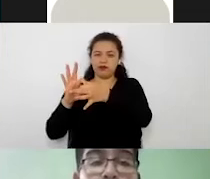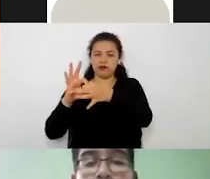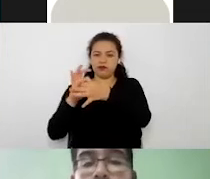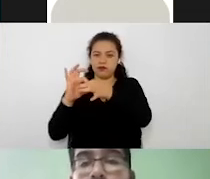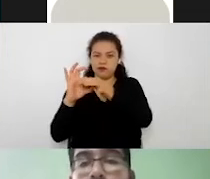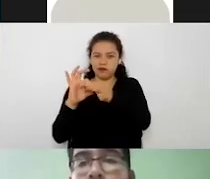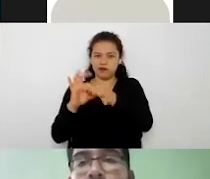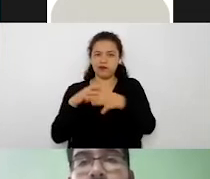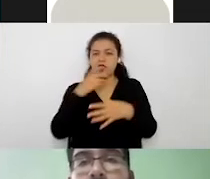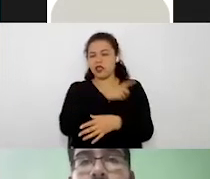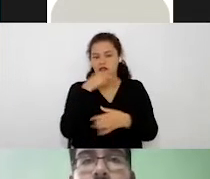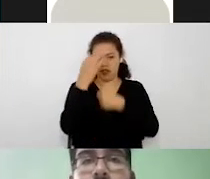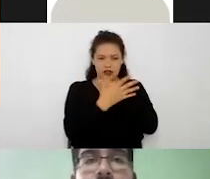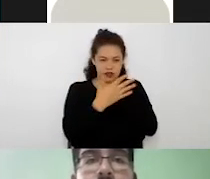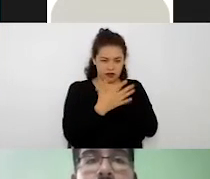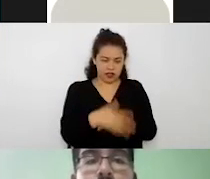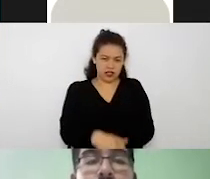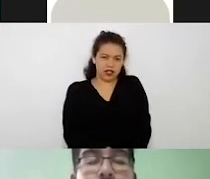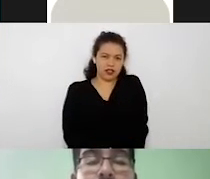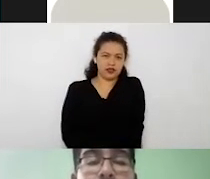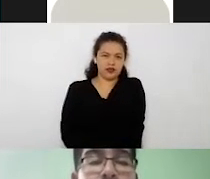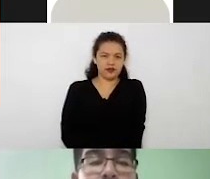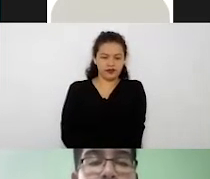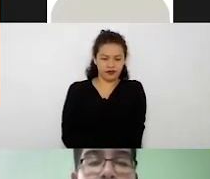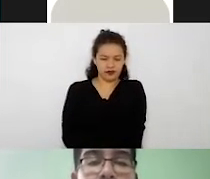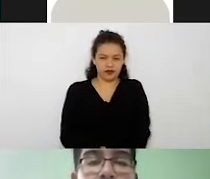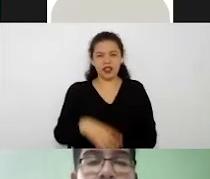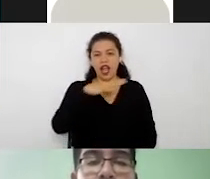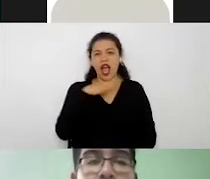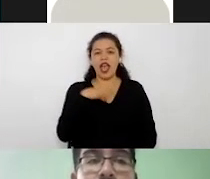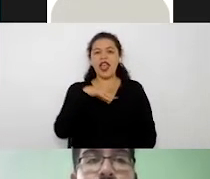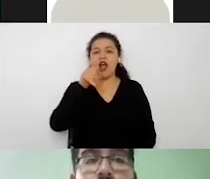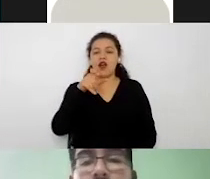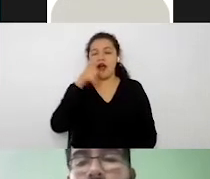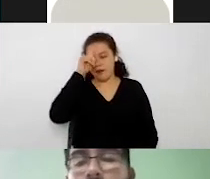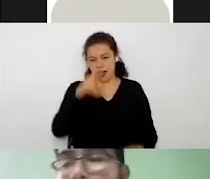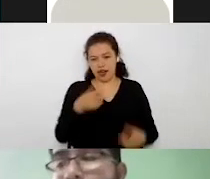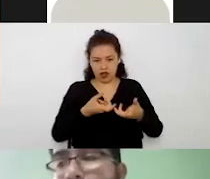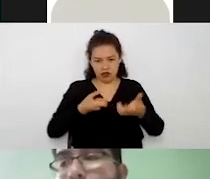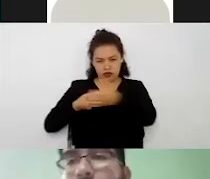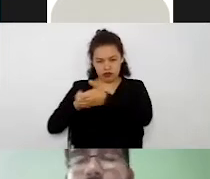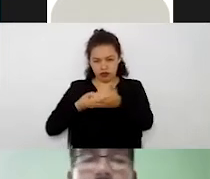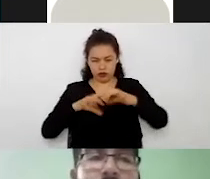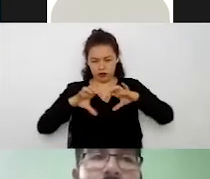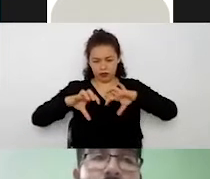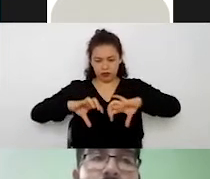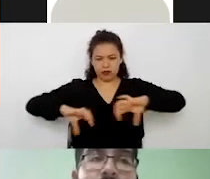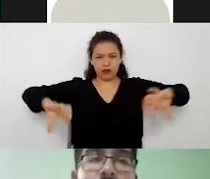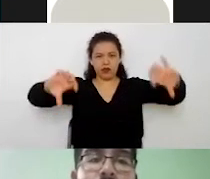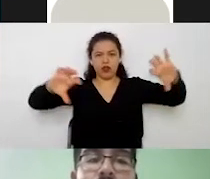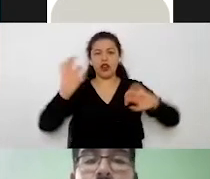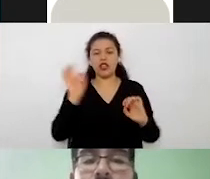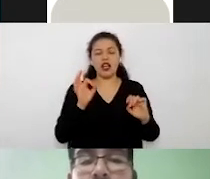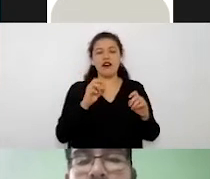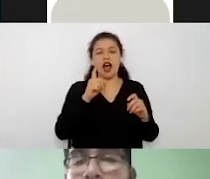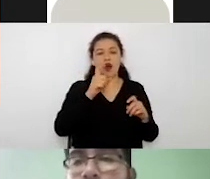reportarlo, o que hay una toma hacia mesa que no está funcionando, o que hay alguna manguera que no